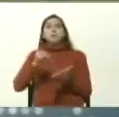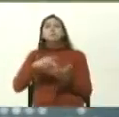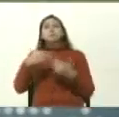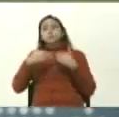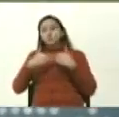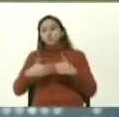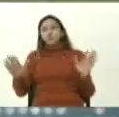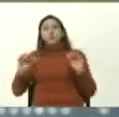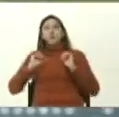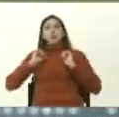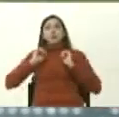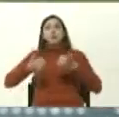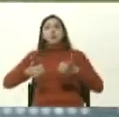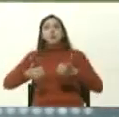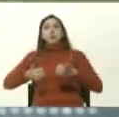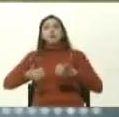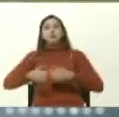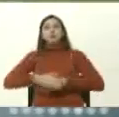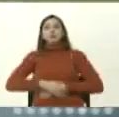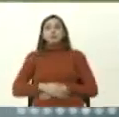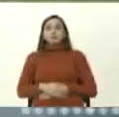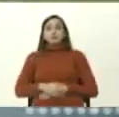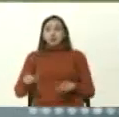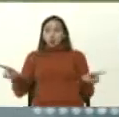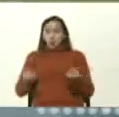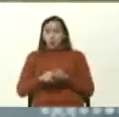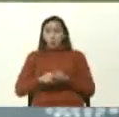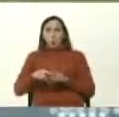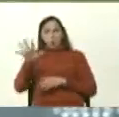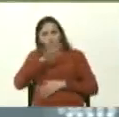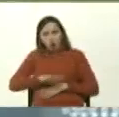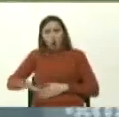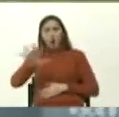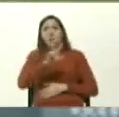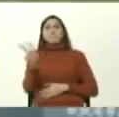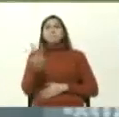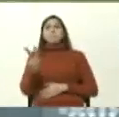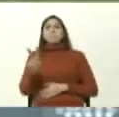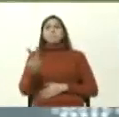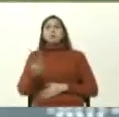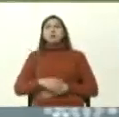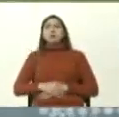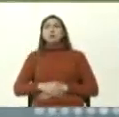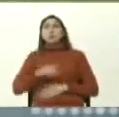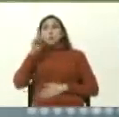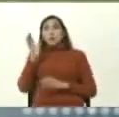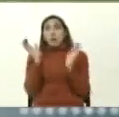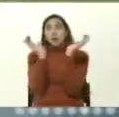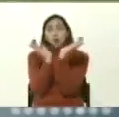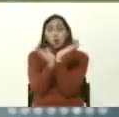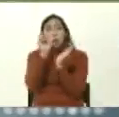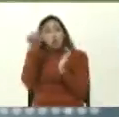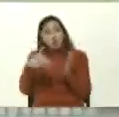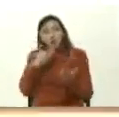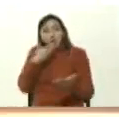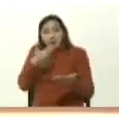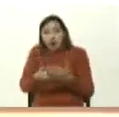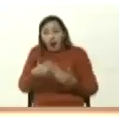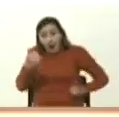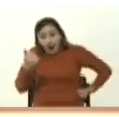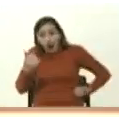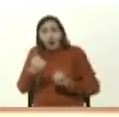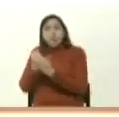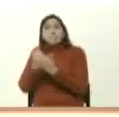un inicio de clase como lo estamos teniendo a nivel nacional. Quiero agradecer a UNICEF el apoyo que dan a la